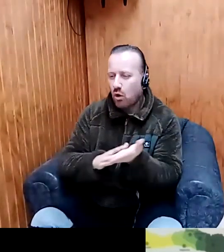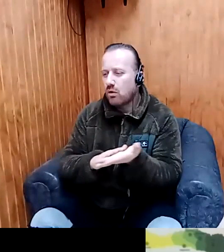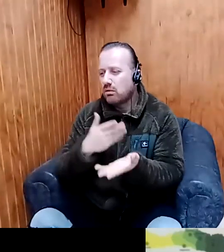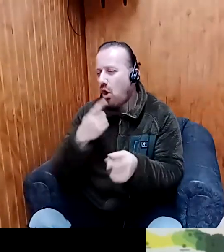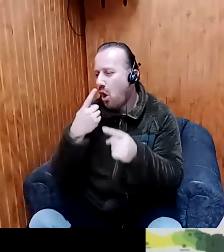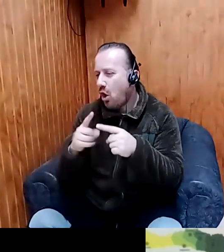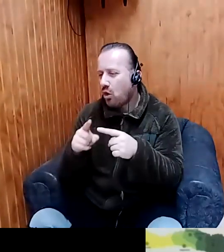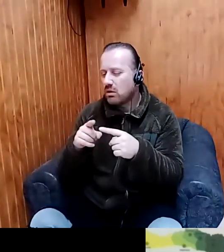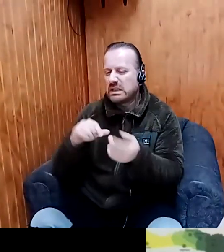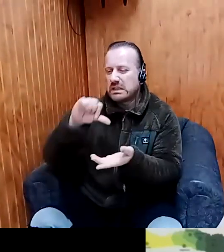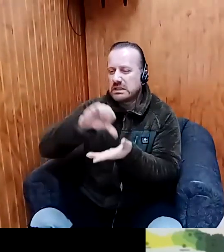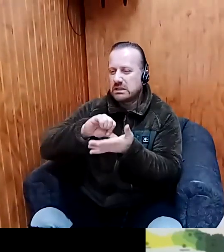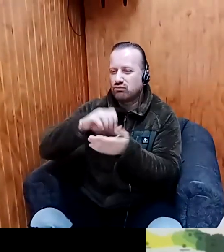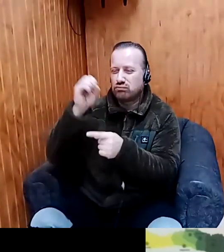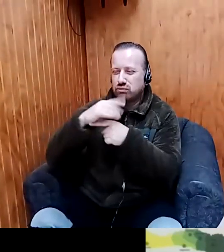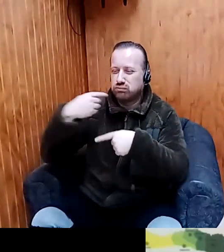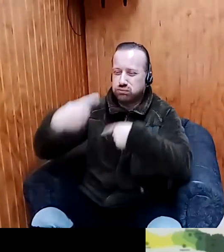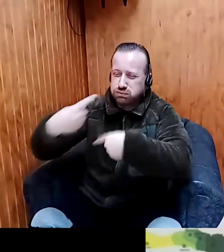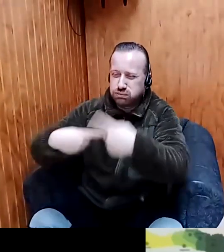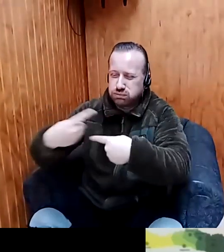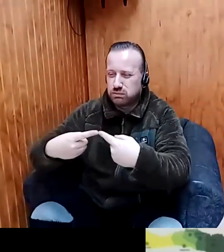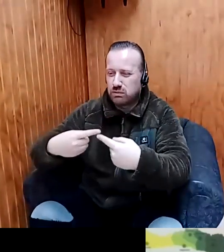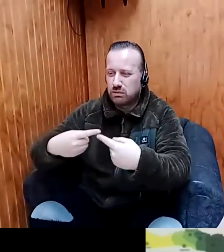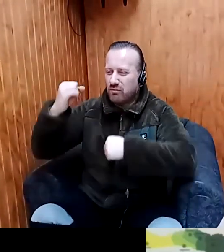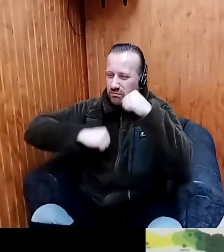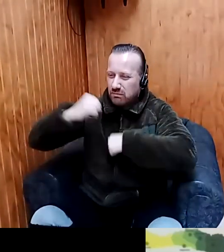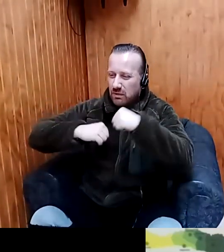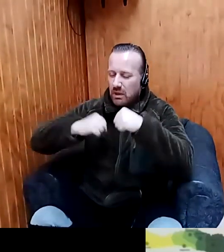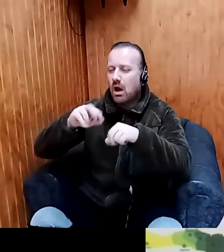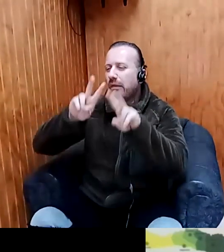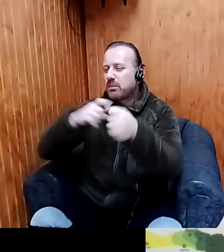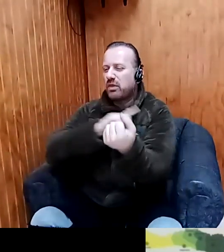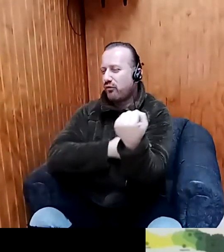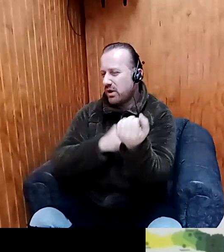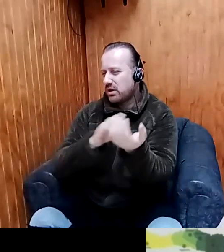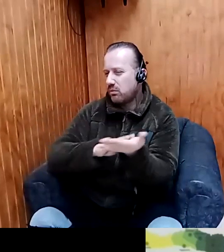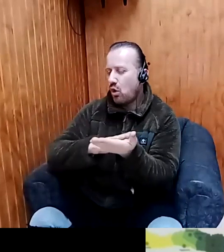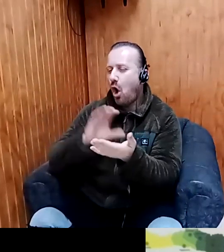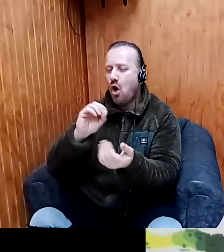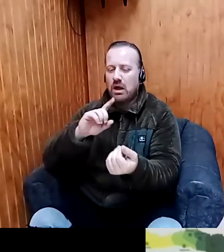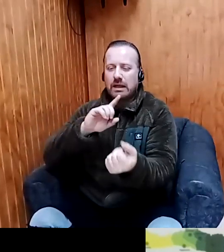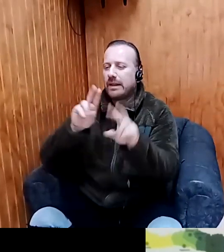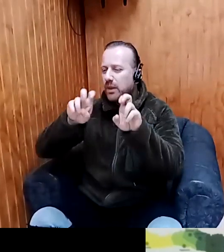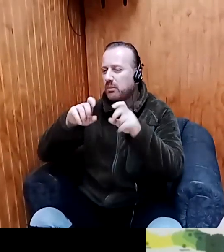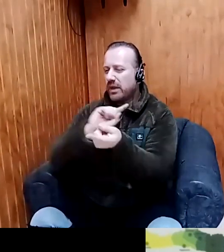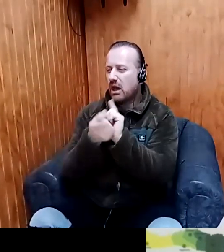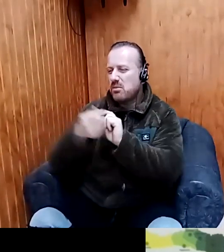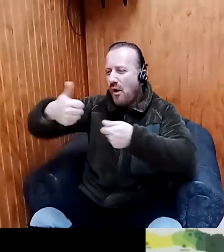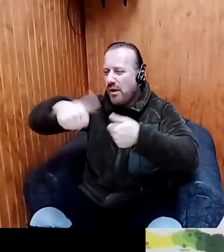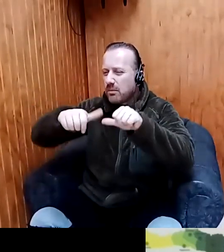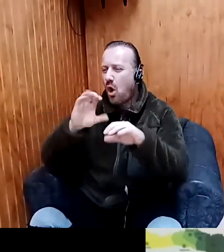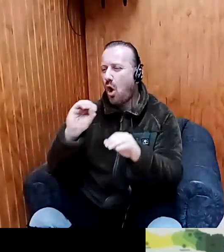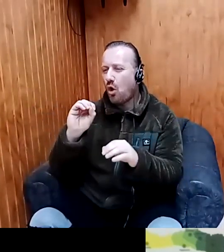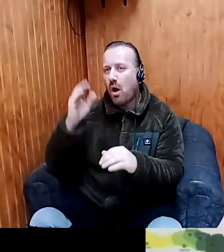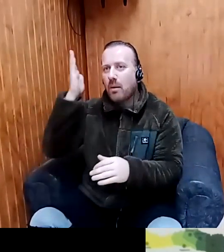central hidroeléctrica, los tipos de fuerza, de fuerza, o los tipos de cambio químico, o memorizar la tabla